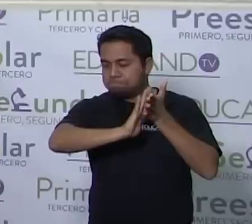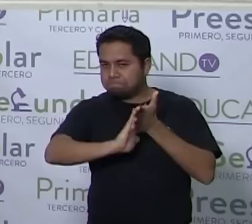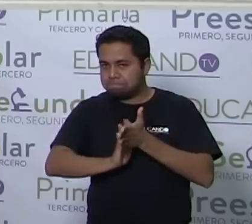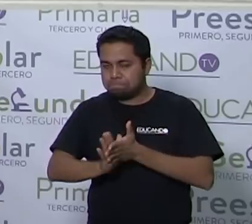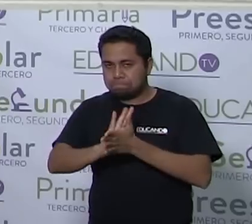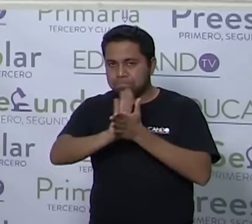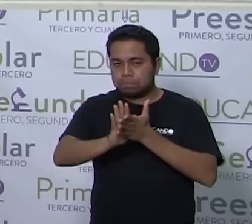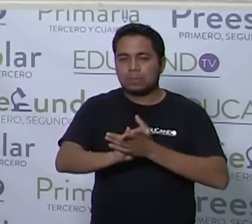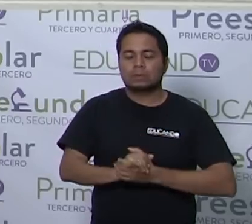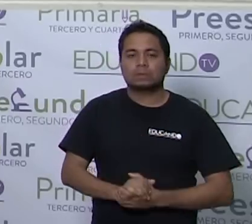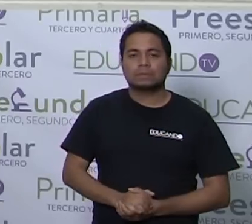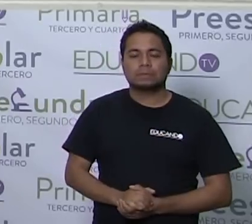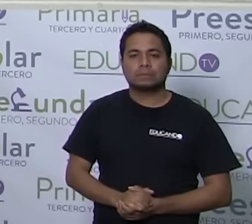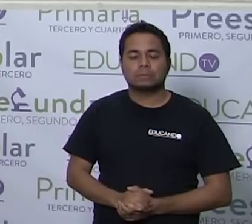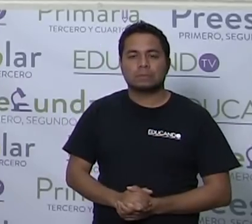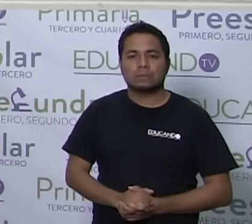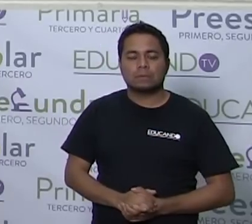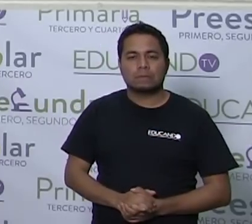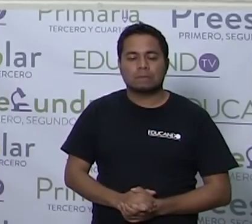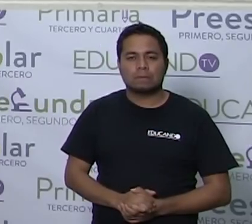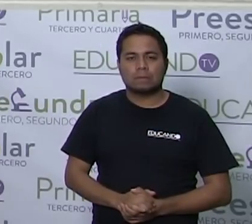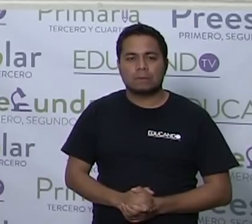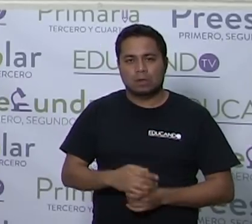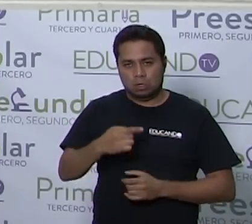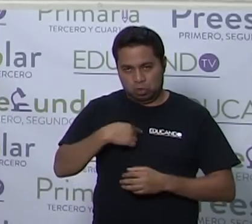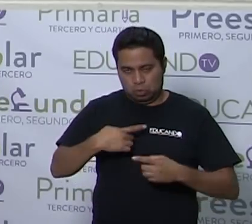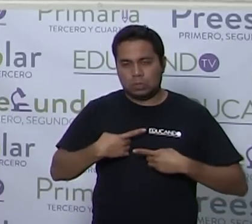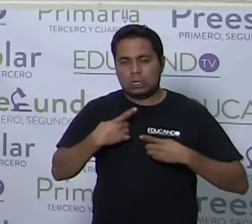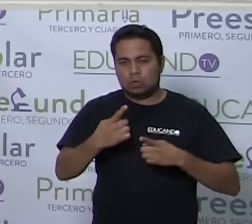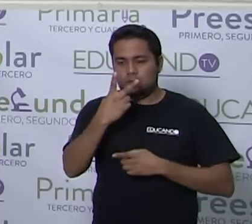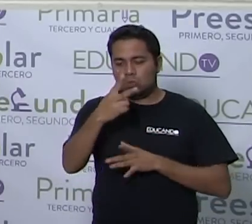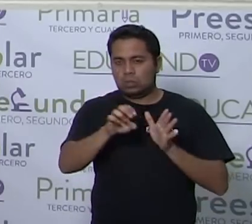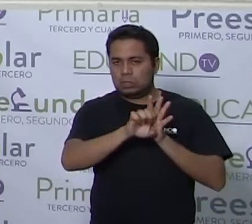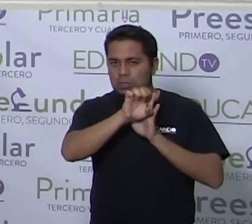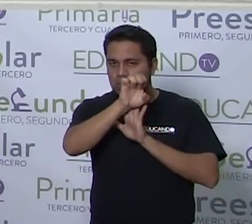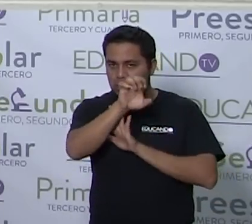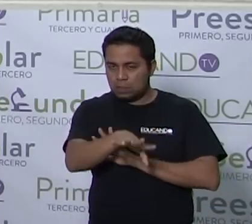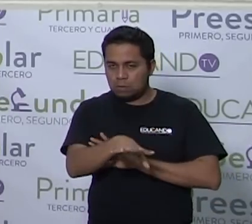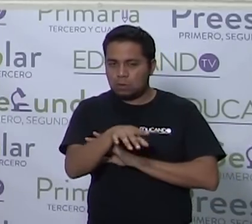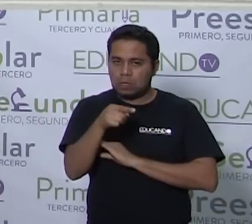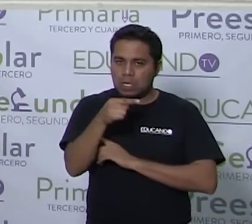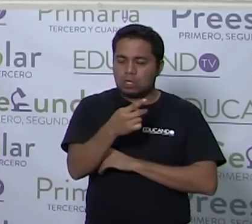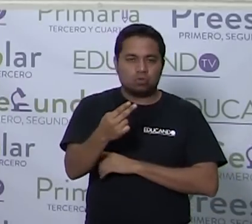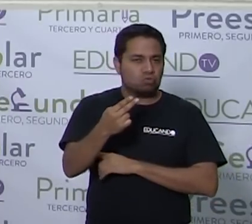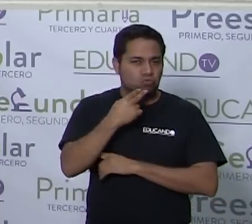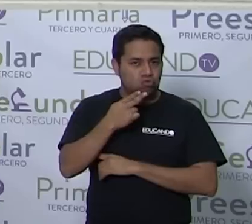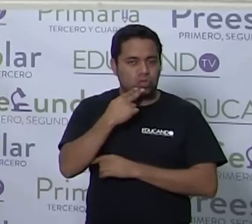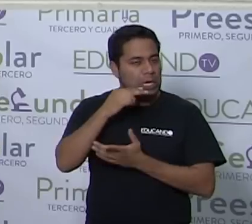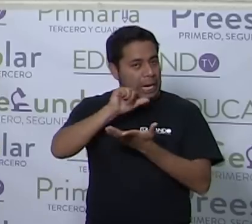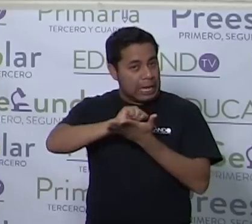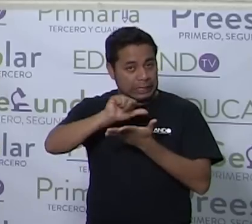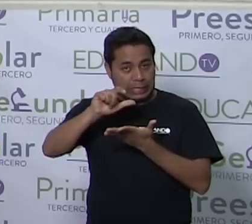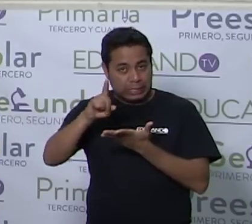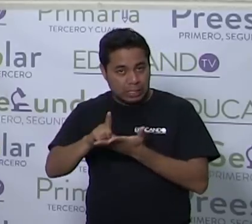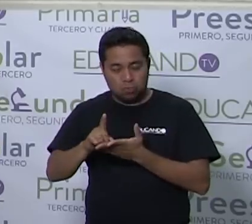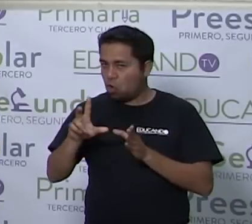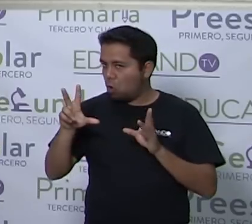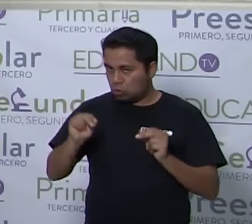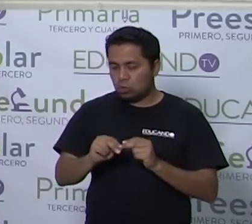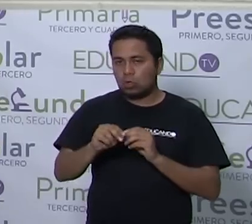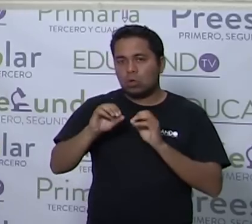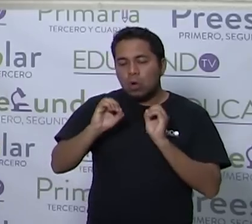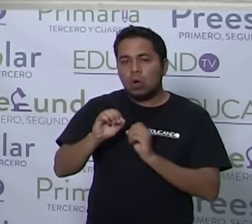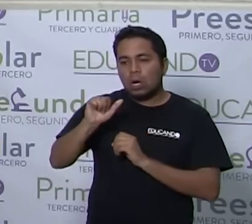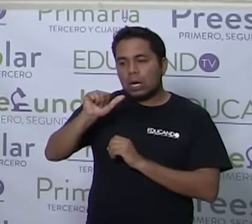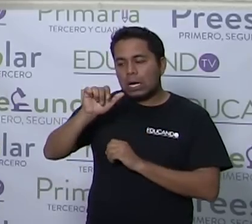Y vamos a ver dos ejemplos donde no se están utilizando adjetivos ni